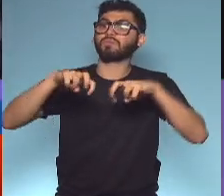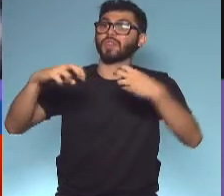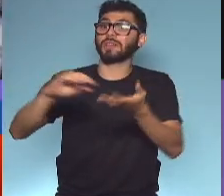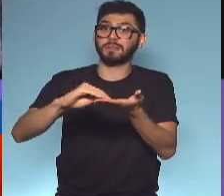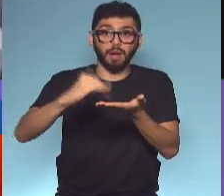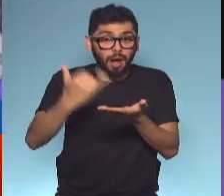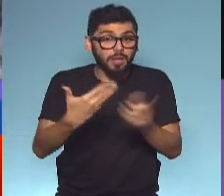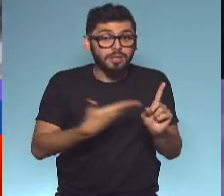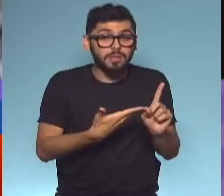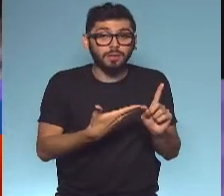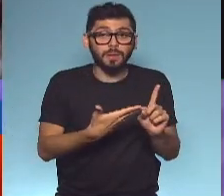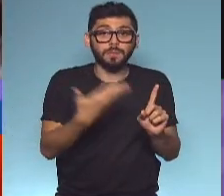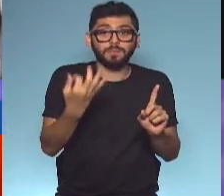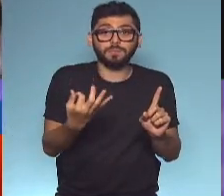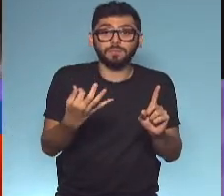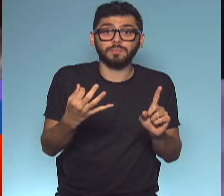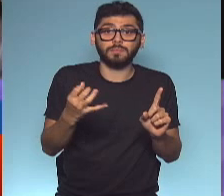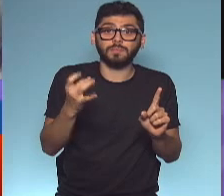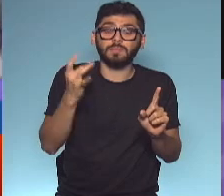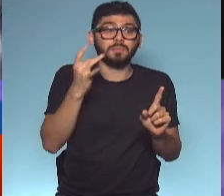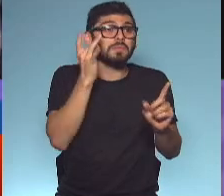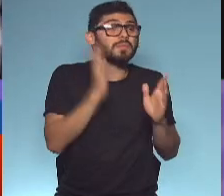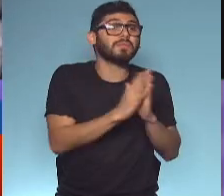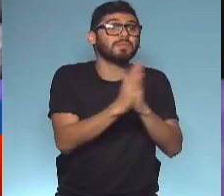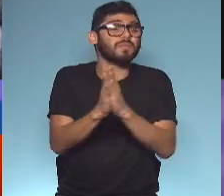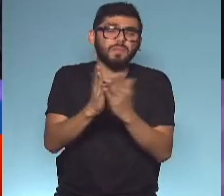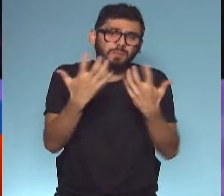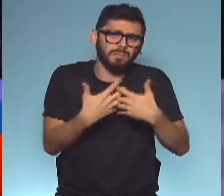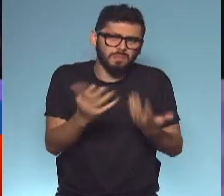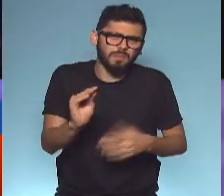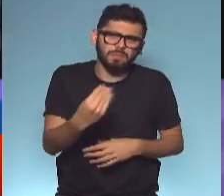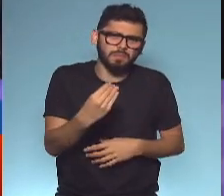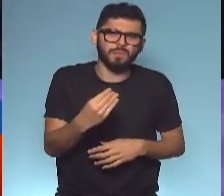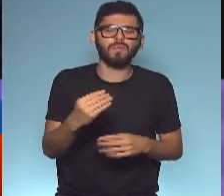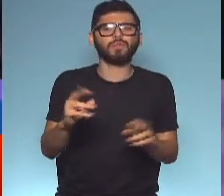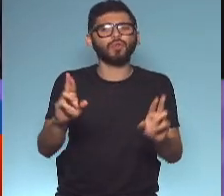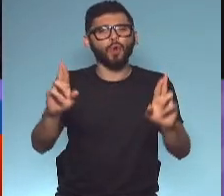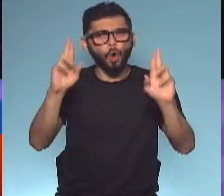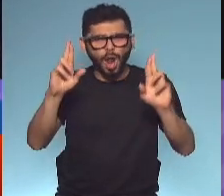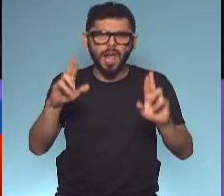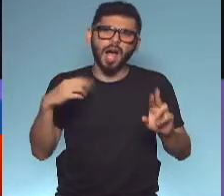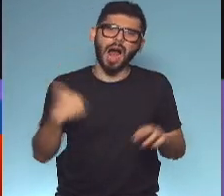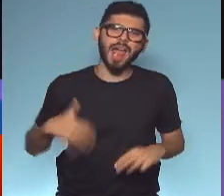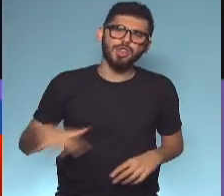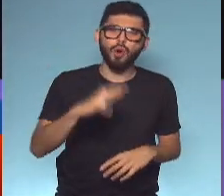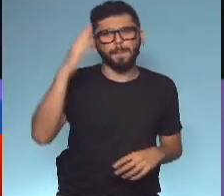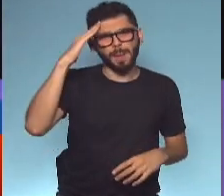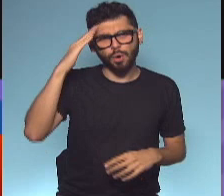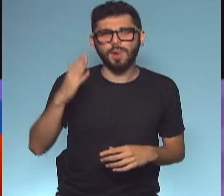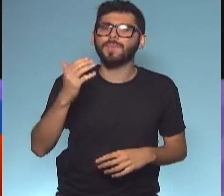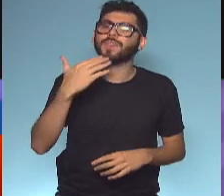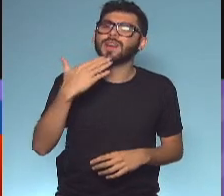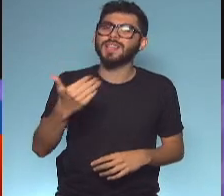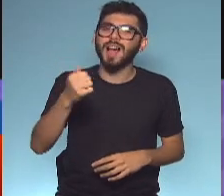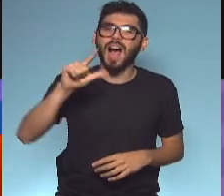Todas, absolutamente todas, las disculpas no son suficientes y esperemos que tengamos memoria a todos los argentinos, ¿no? Ernesto Alonso, muchas